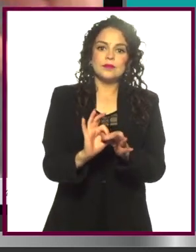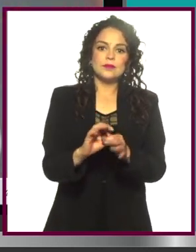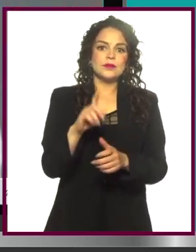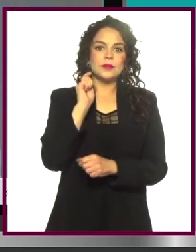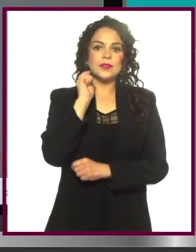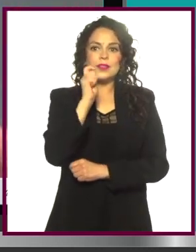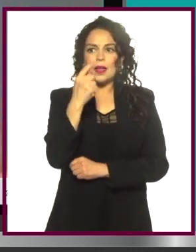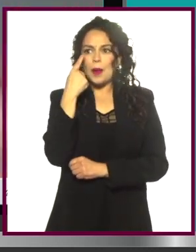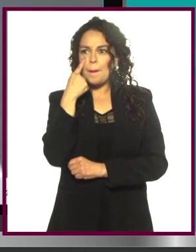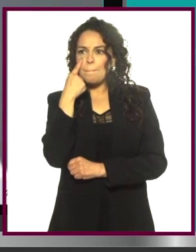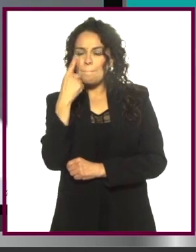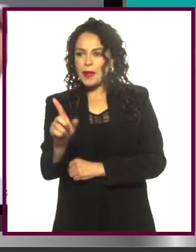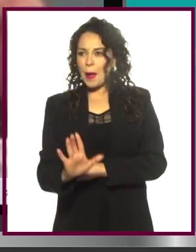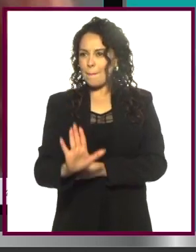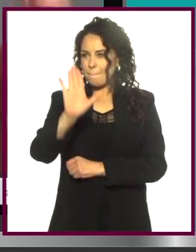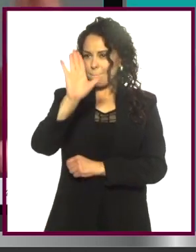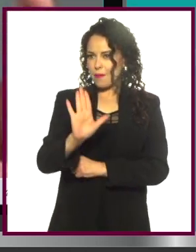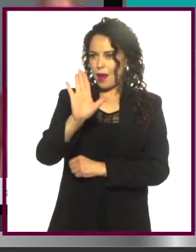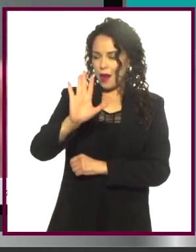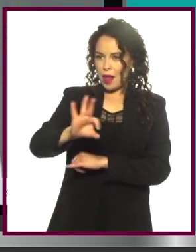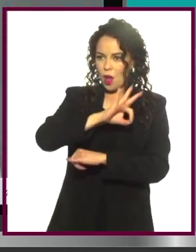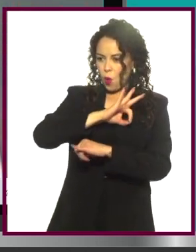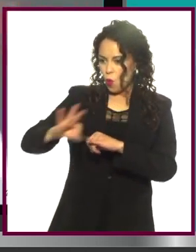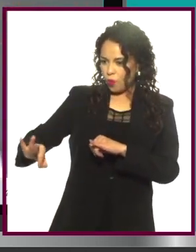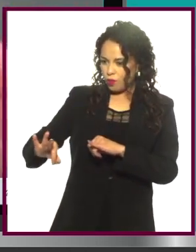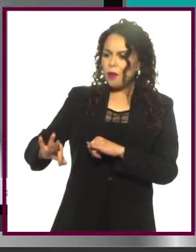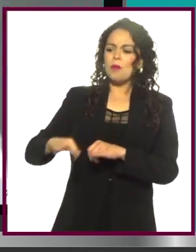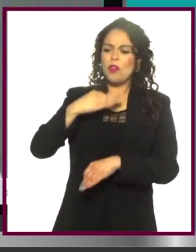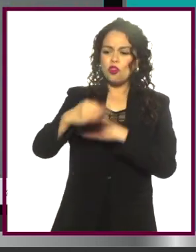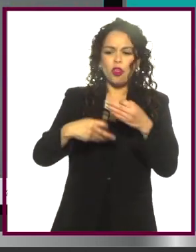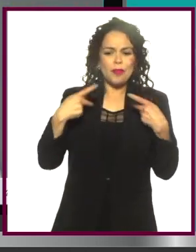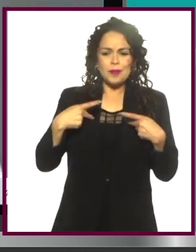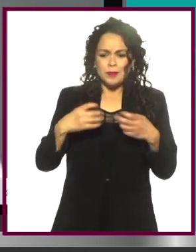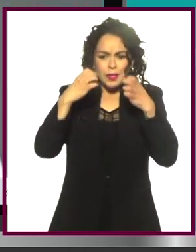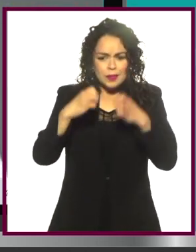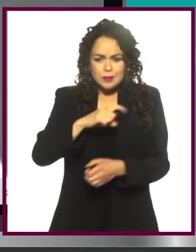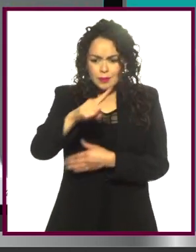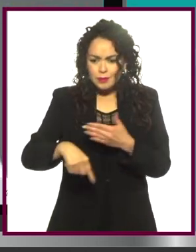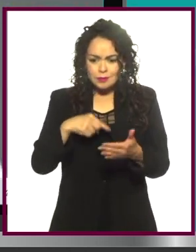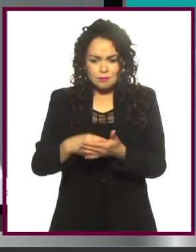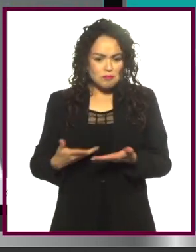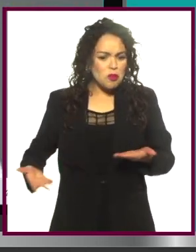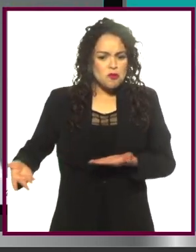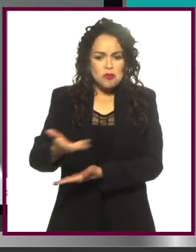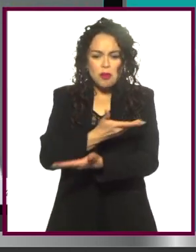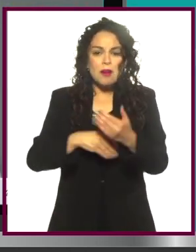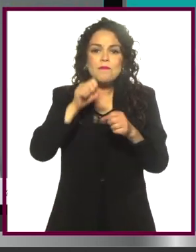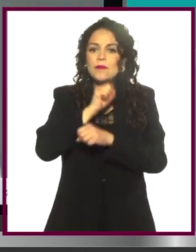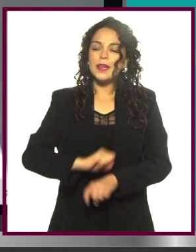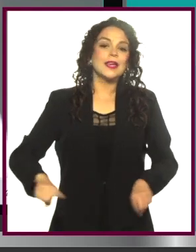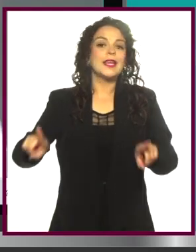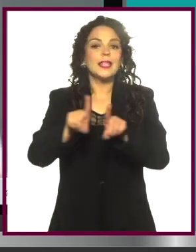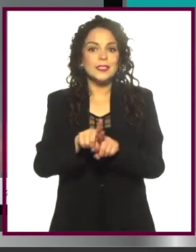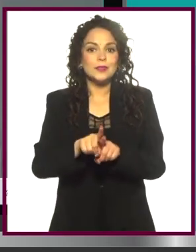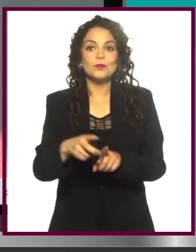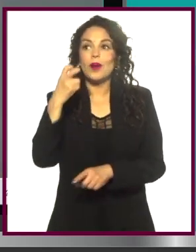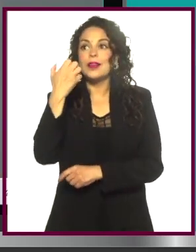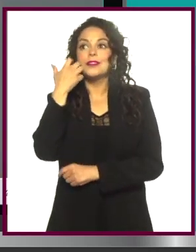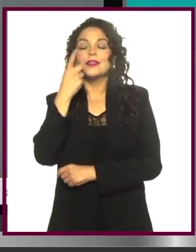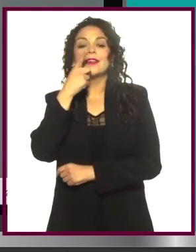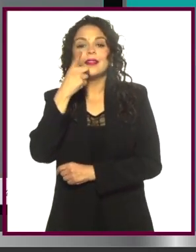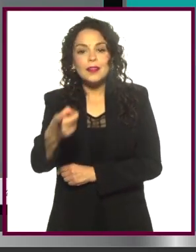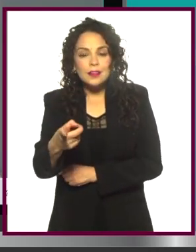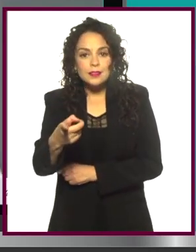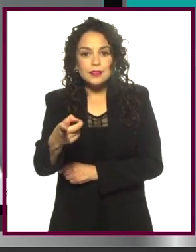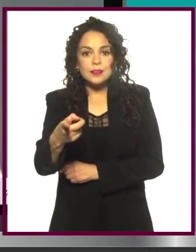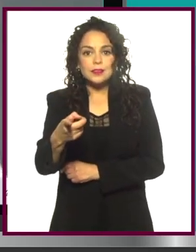una percepción de que al final todos estábamos ciertamente compartiendo el mismo sitio. Entonces a eso se